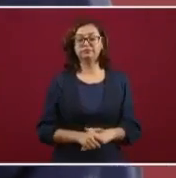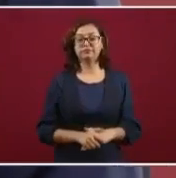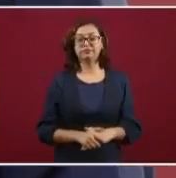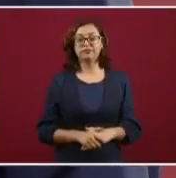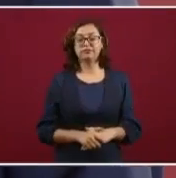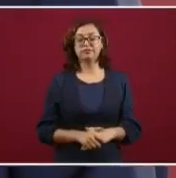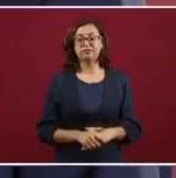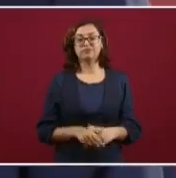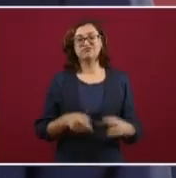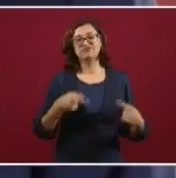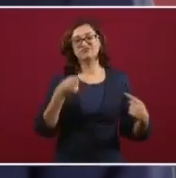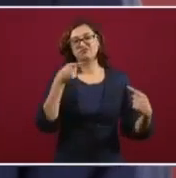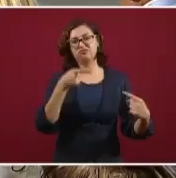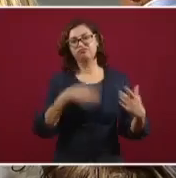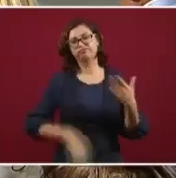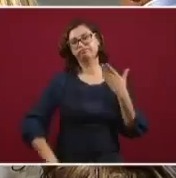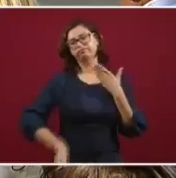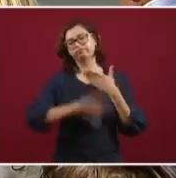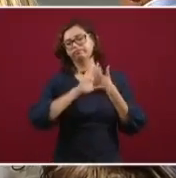estén en contra